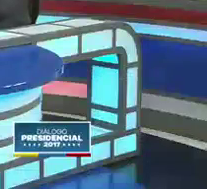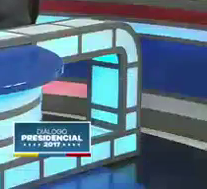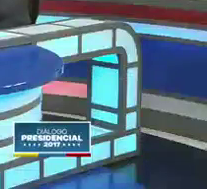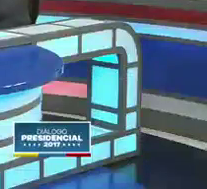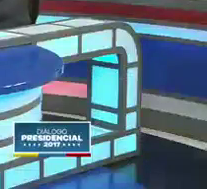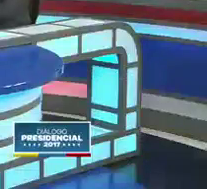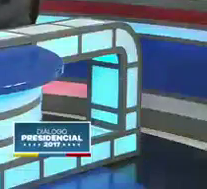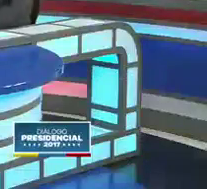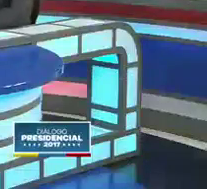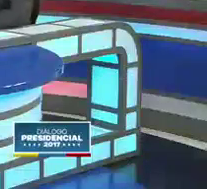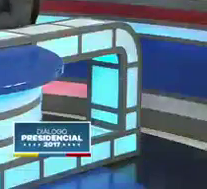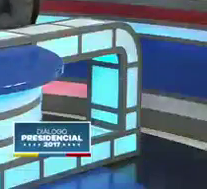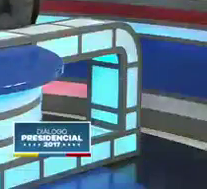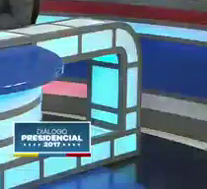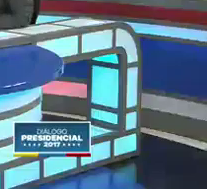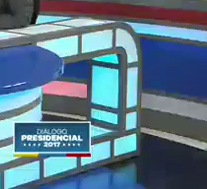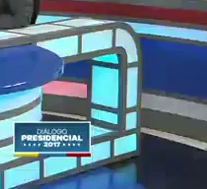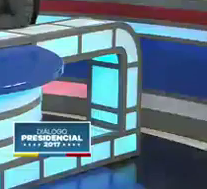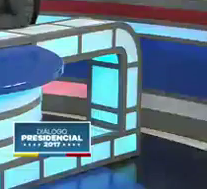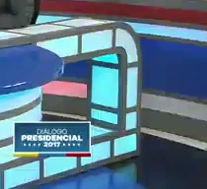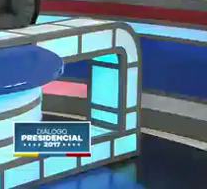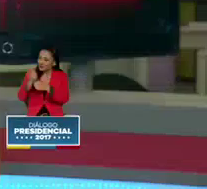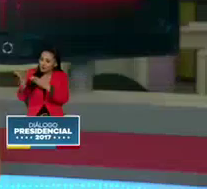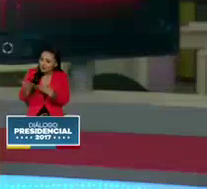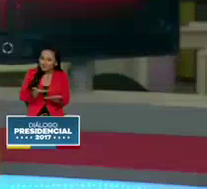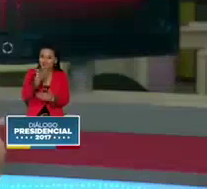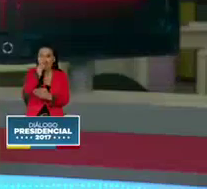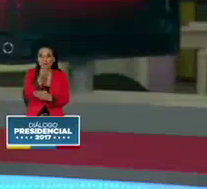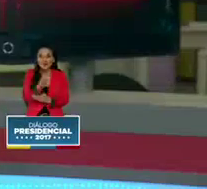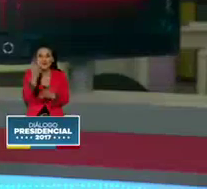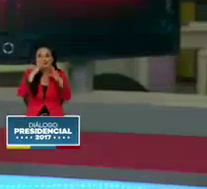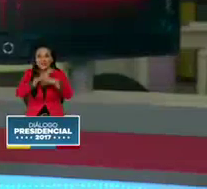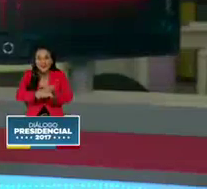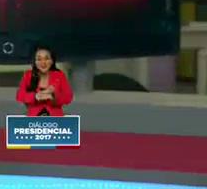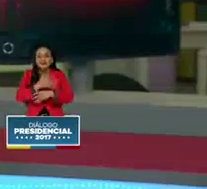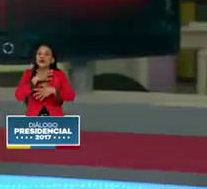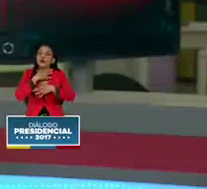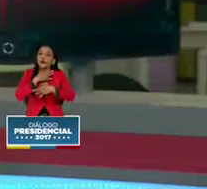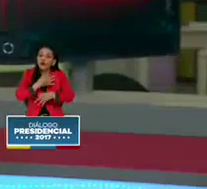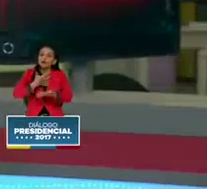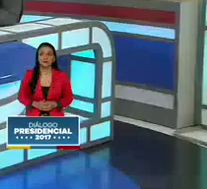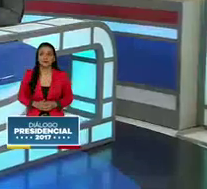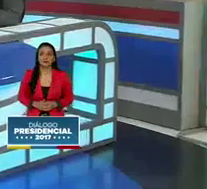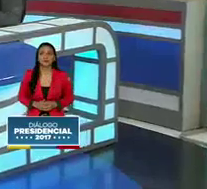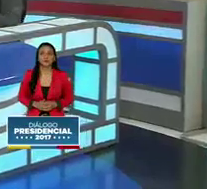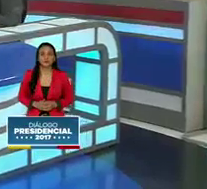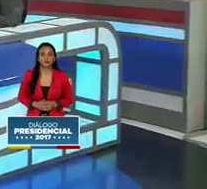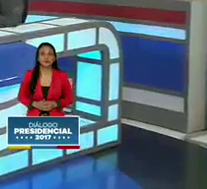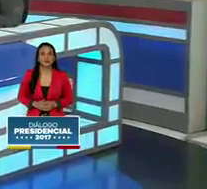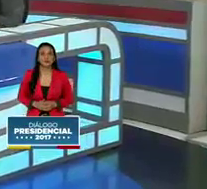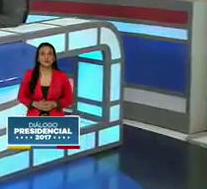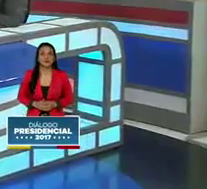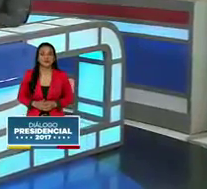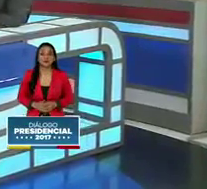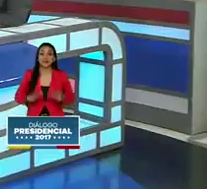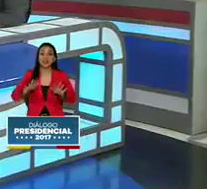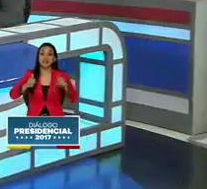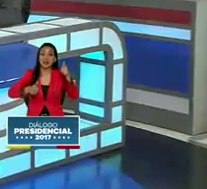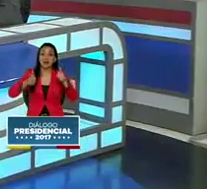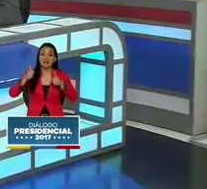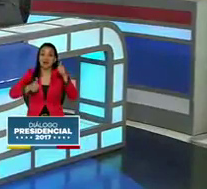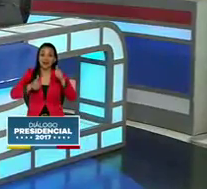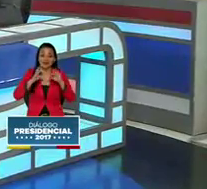a Carondelet en participar en la rueda de entrevistas previa al diálogo presidencial 2017. Durante la cita, Espinel defendió sus